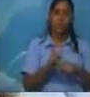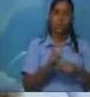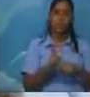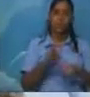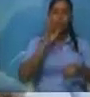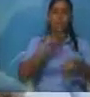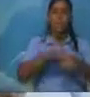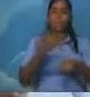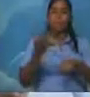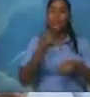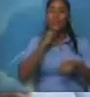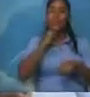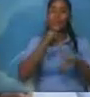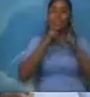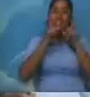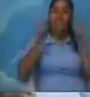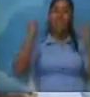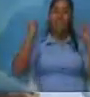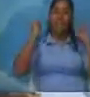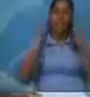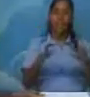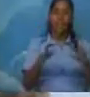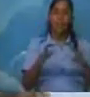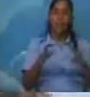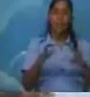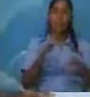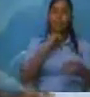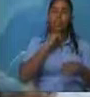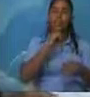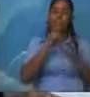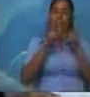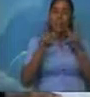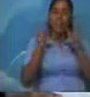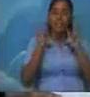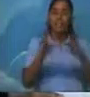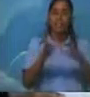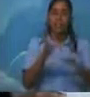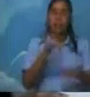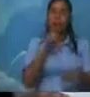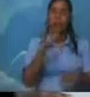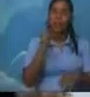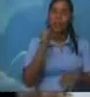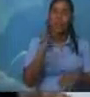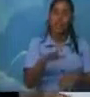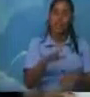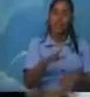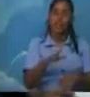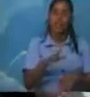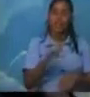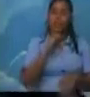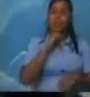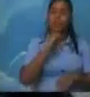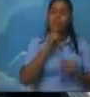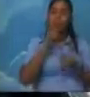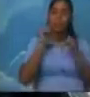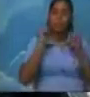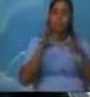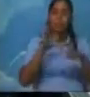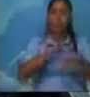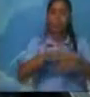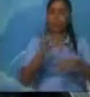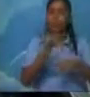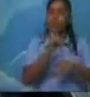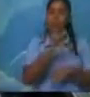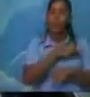porque es anatema porque es anatema es maldición es maldición